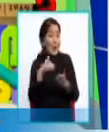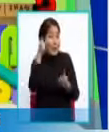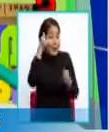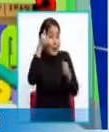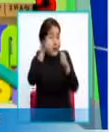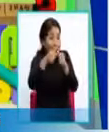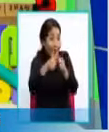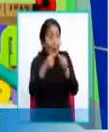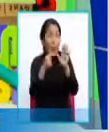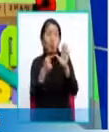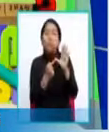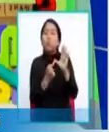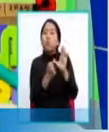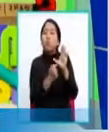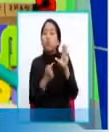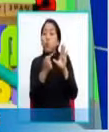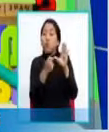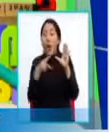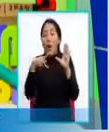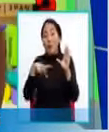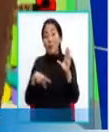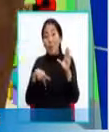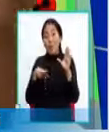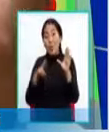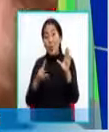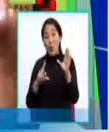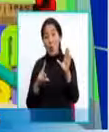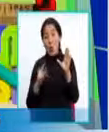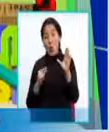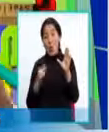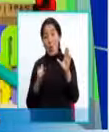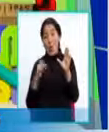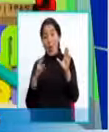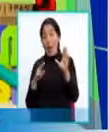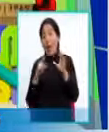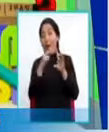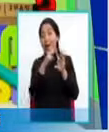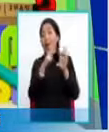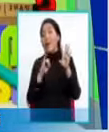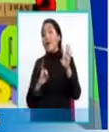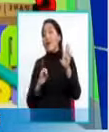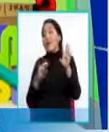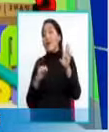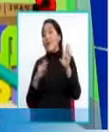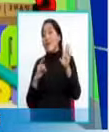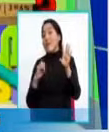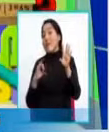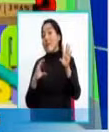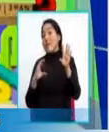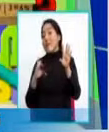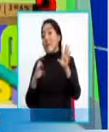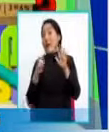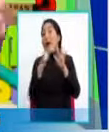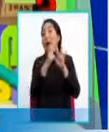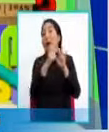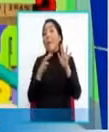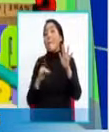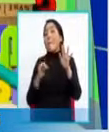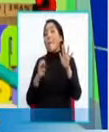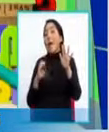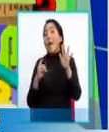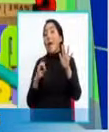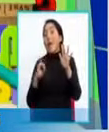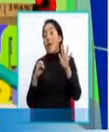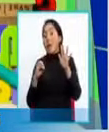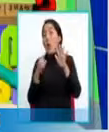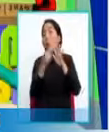para la teleeducación. A todos, supongo que nos ha pasado un poco, a todos los que nos dedicamos a la docencia, a la enseñanza, nos ha